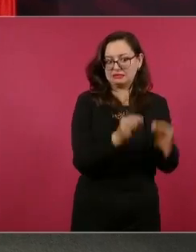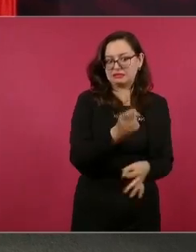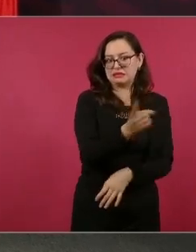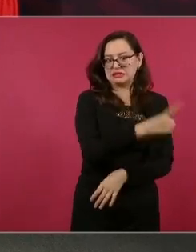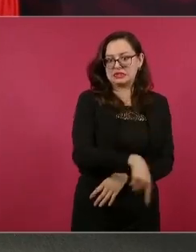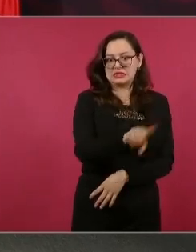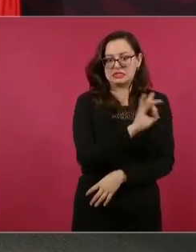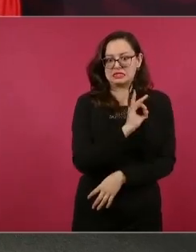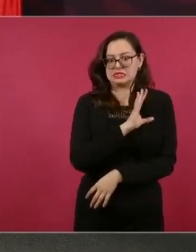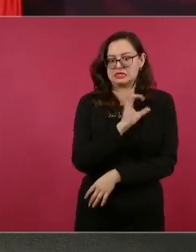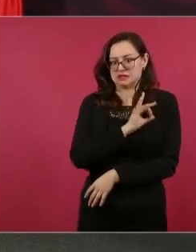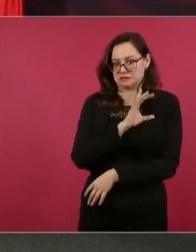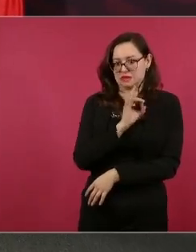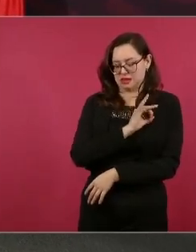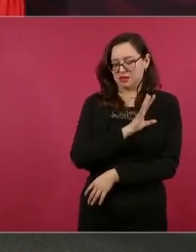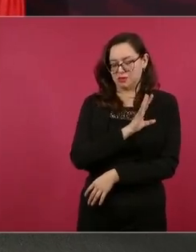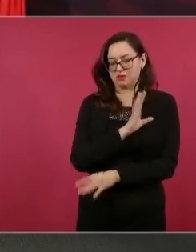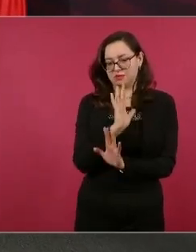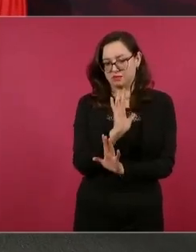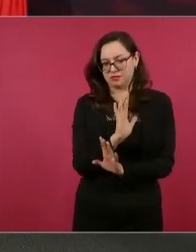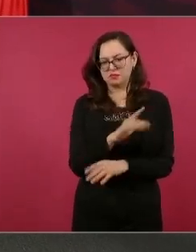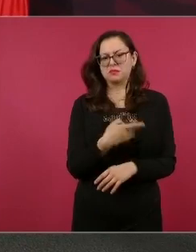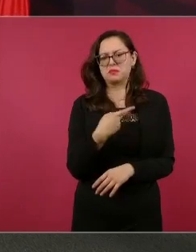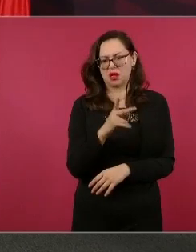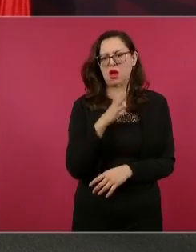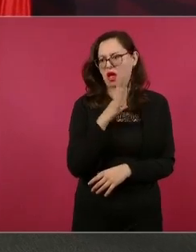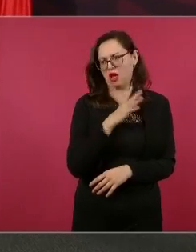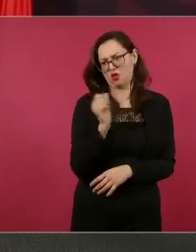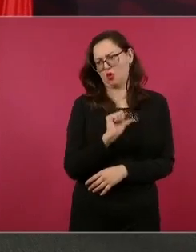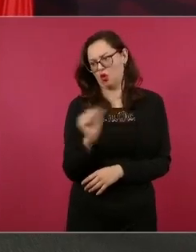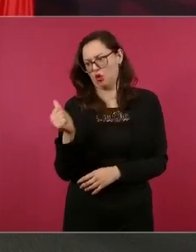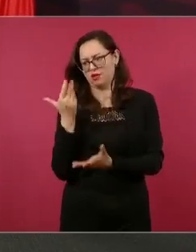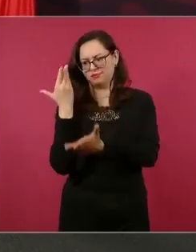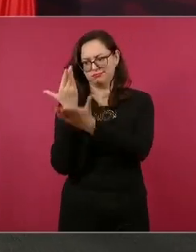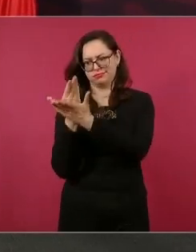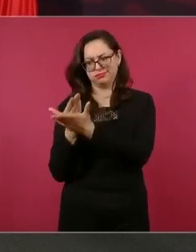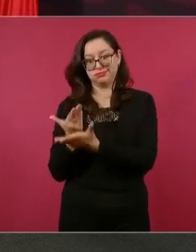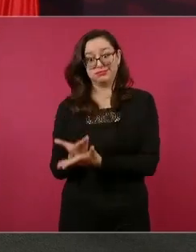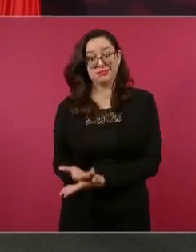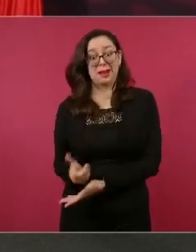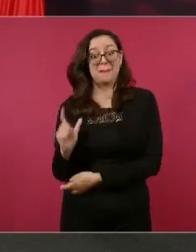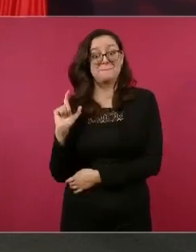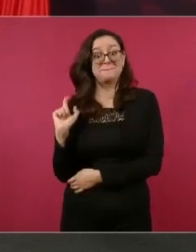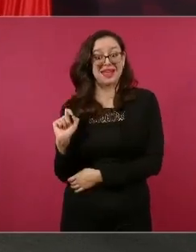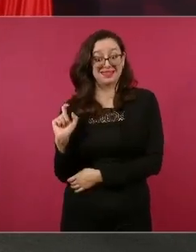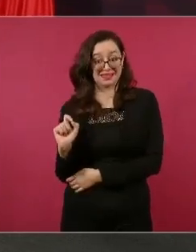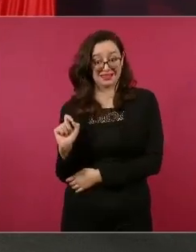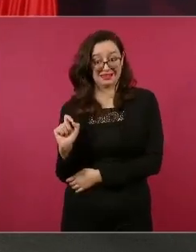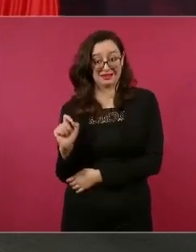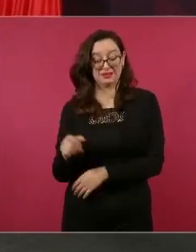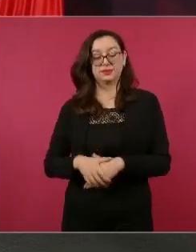Pero hay otras muy importantes. Está, por ejemplo, la de